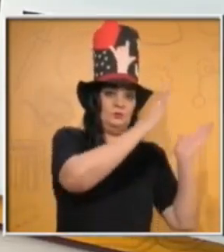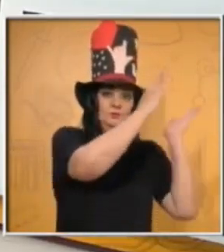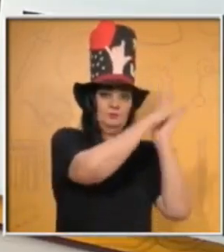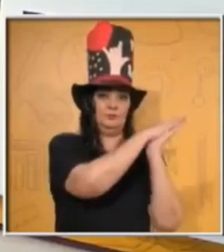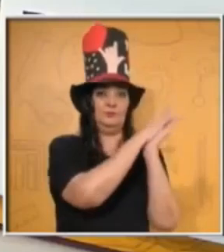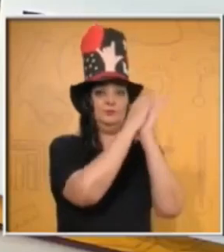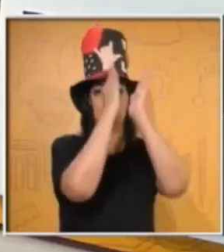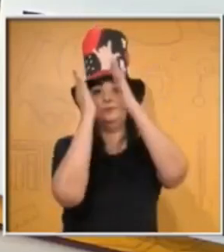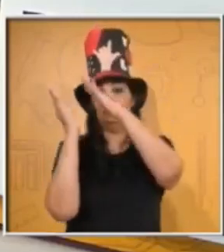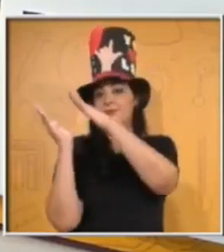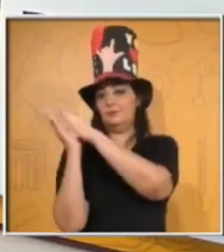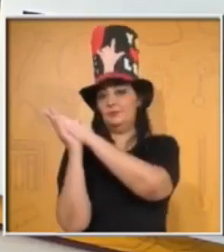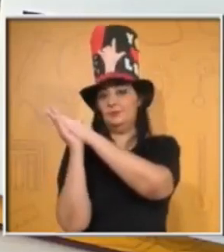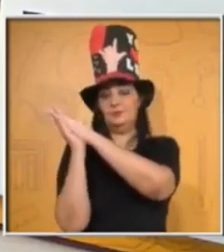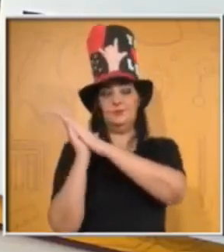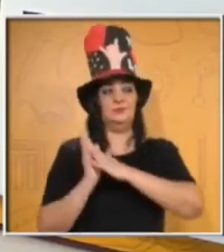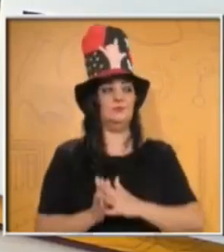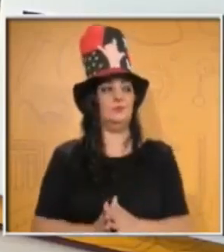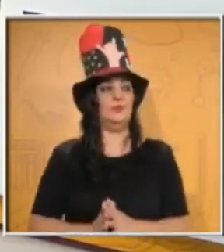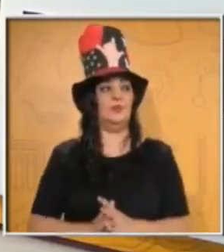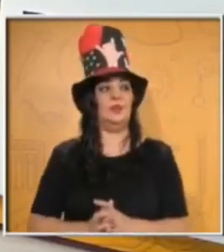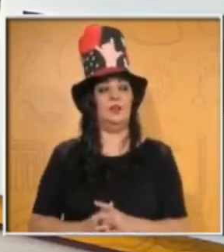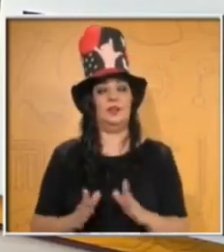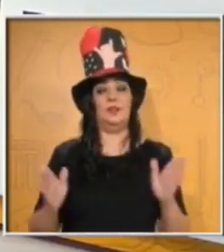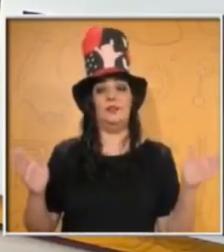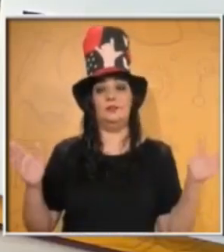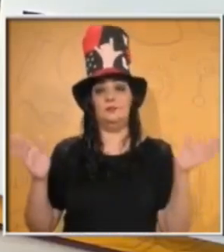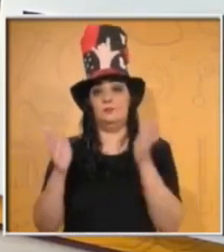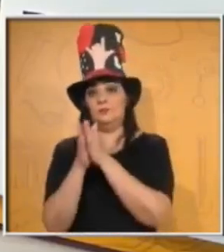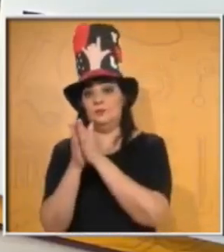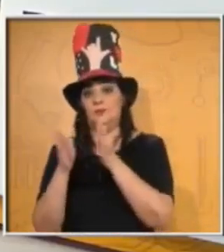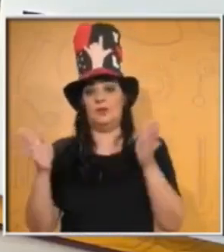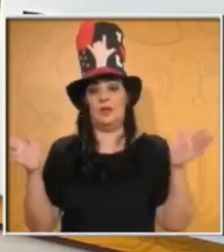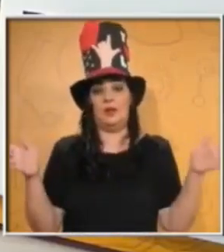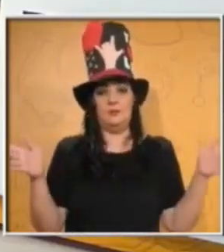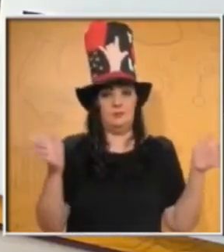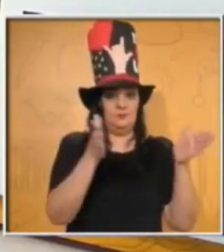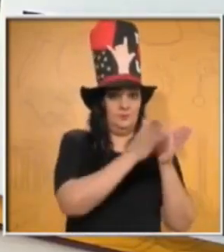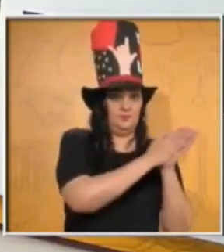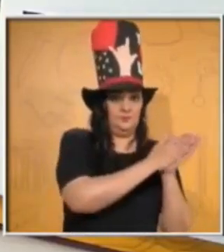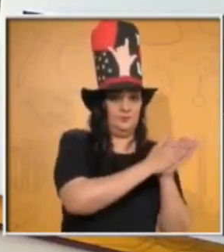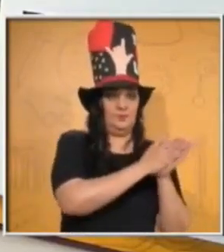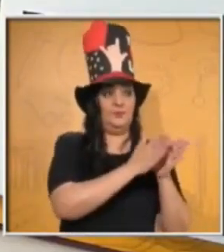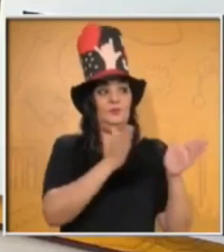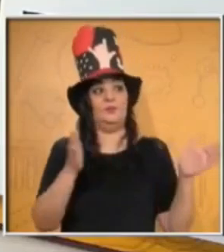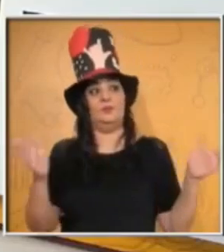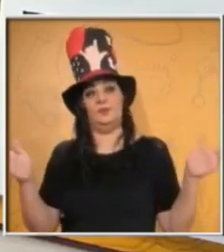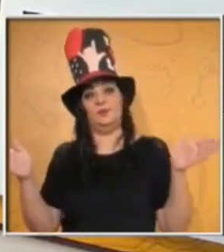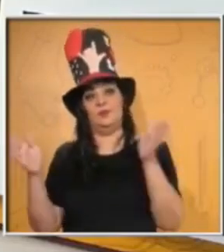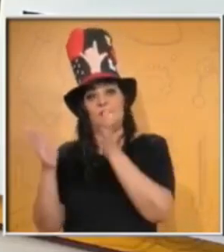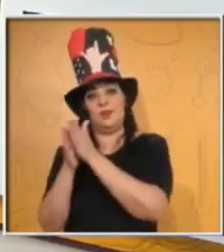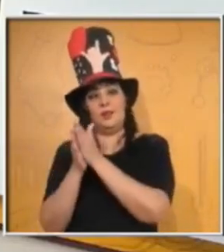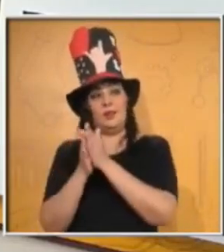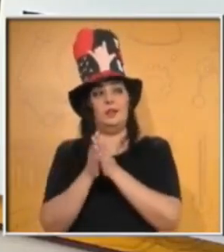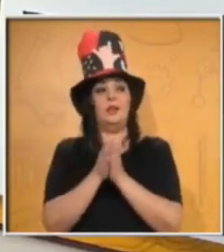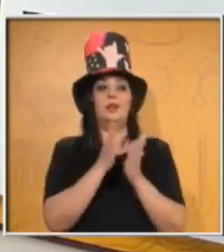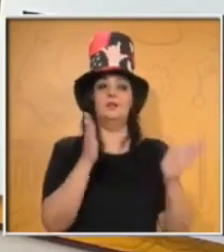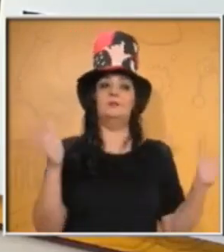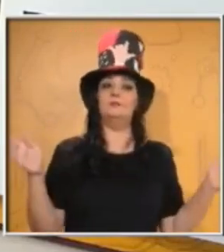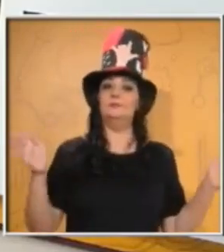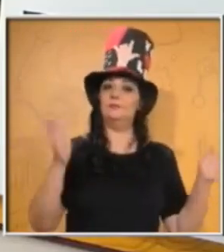2, 3, 4. Abro, aplaudo. Abro, aplaudo. Abro,